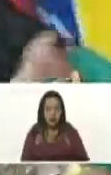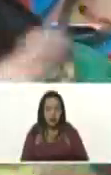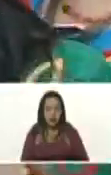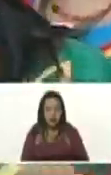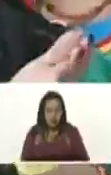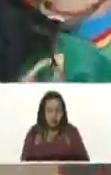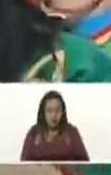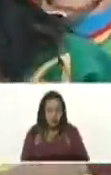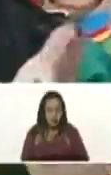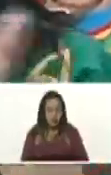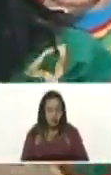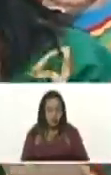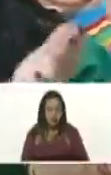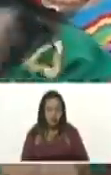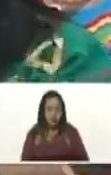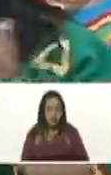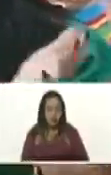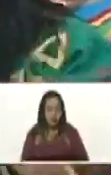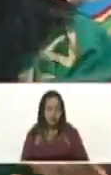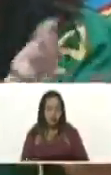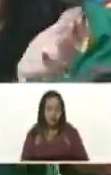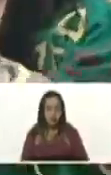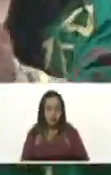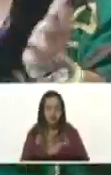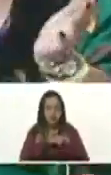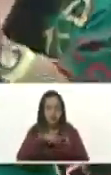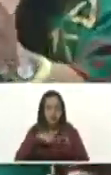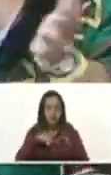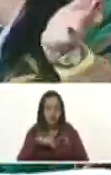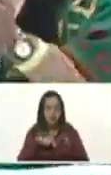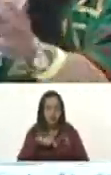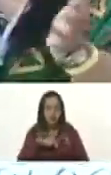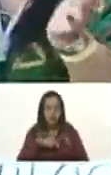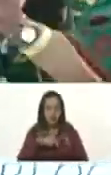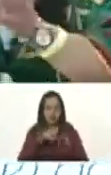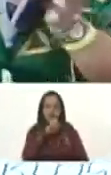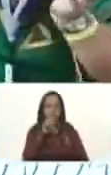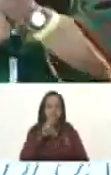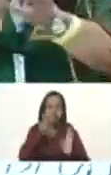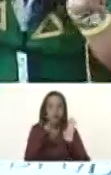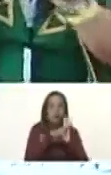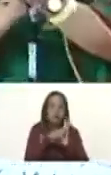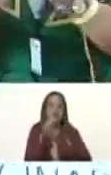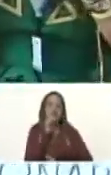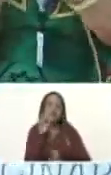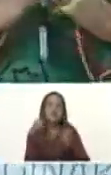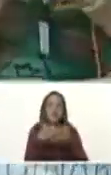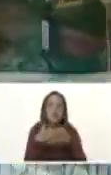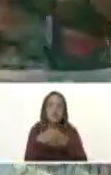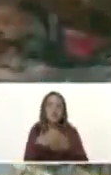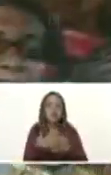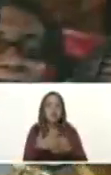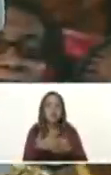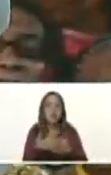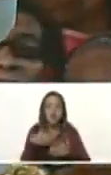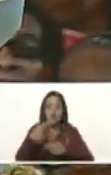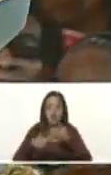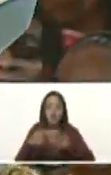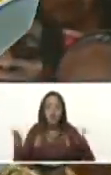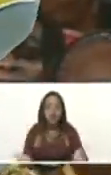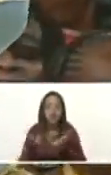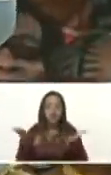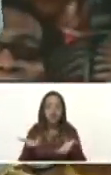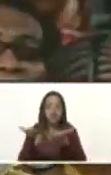Nombramos a todos los delegados y delegadas como miembros del equipo promotor,